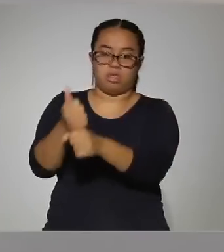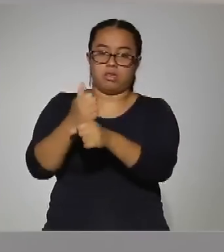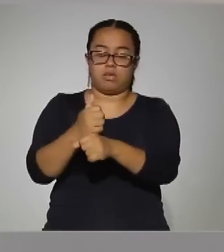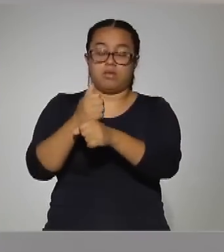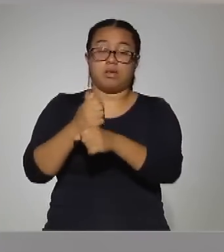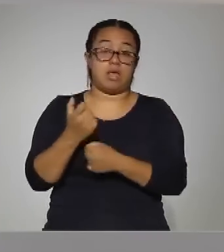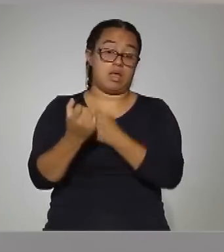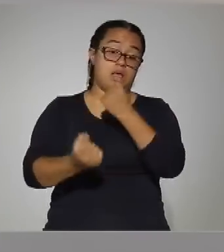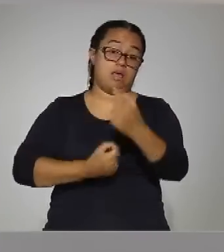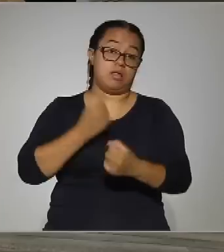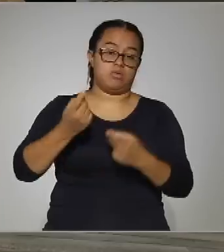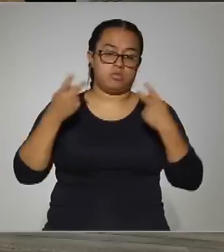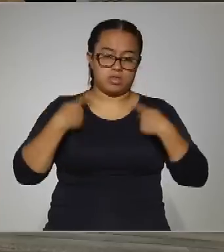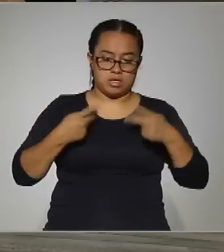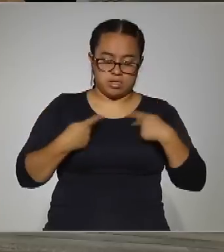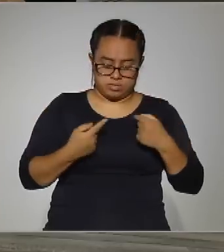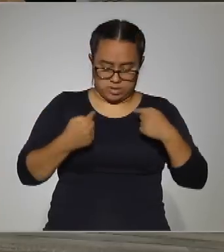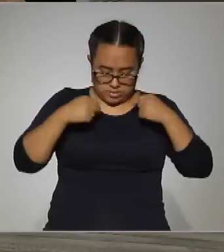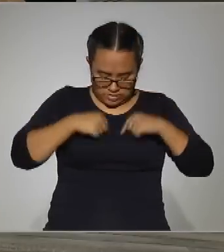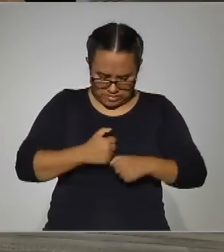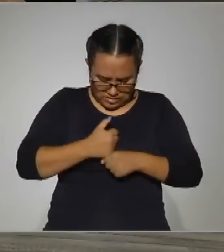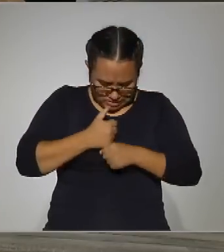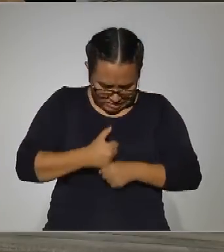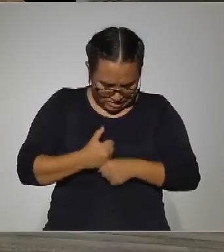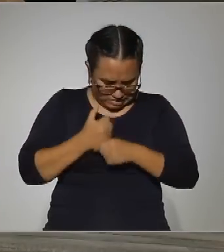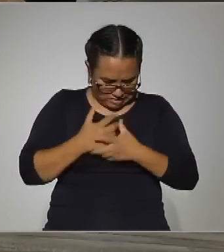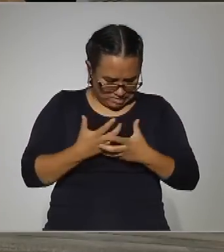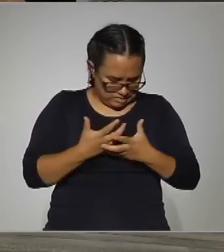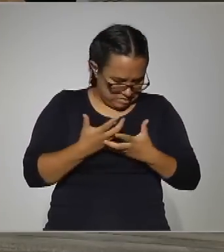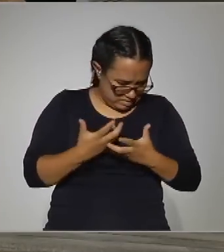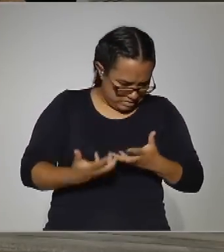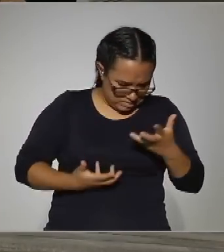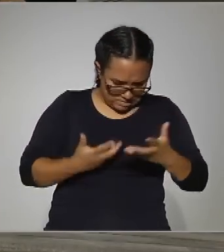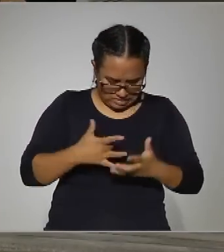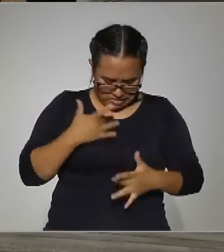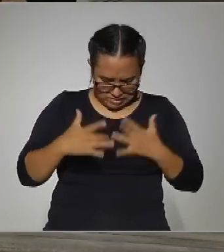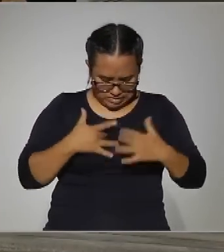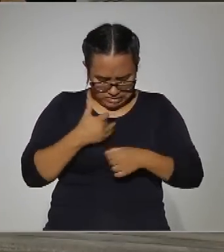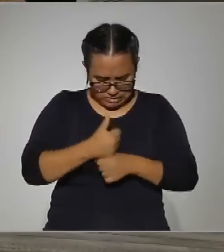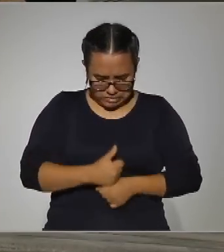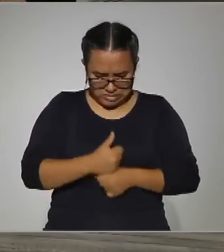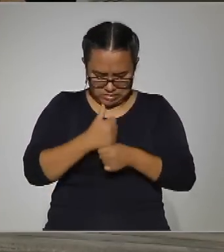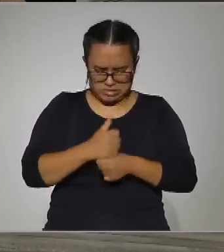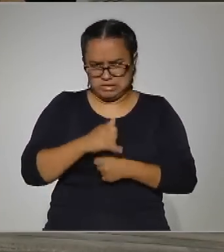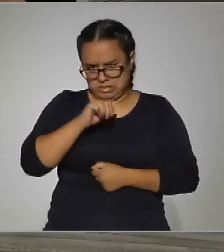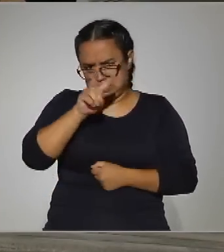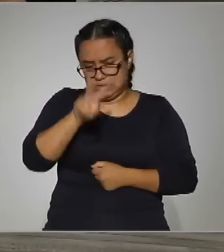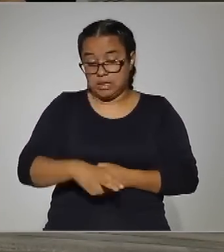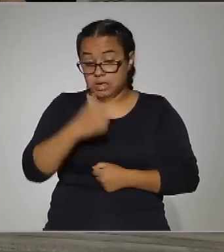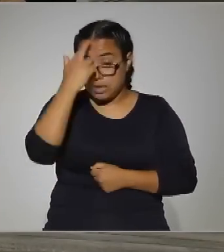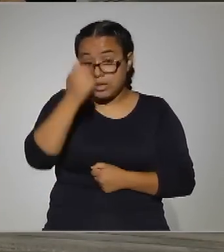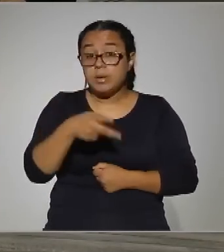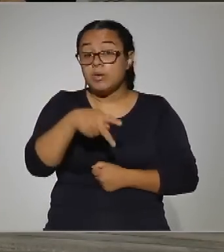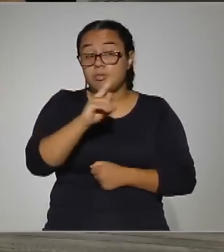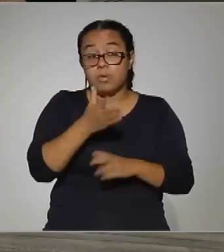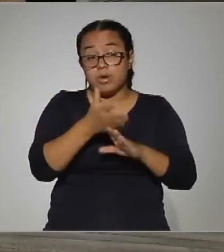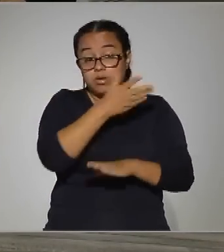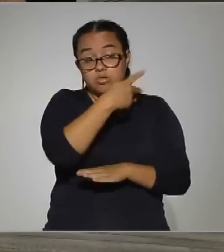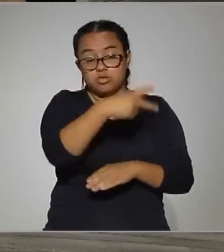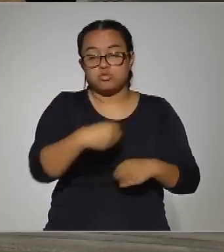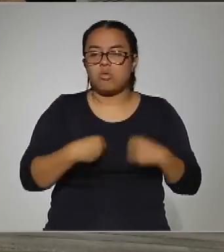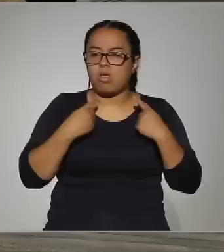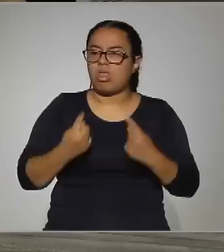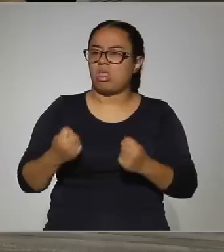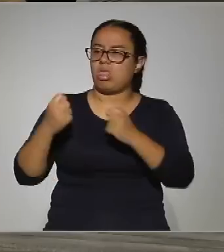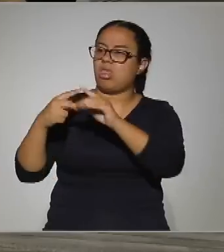hay personas que traen un daño emocional muy fuerte, que tienen razón, no vamos a decir que no, pero que en el transcurso de sus vidas fueron lastimando